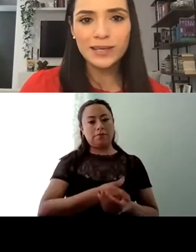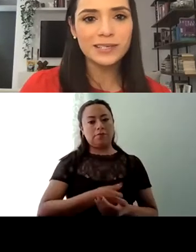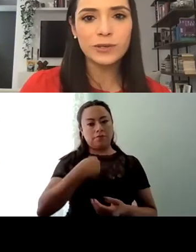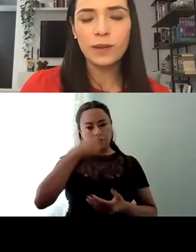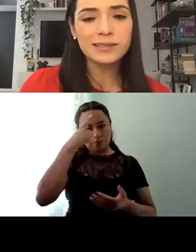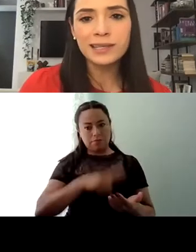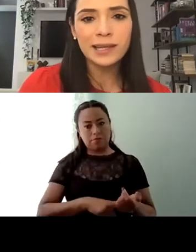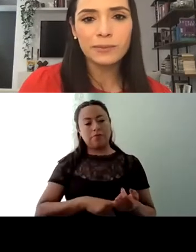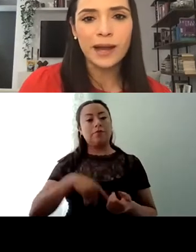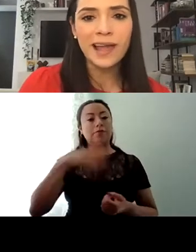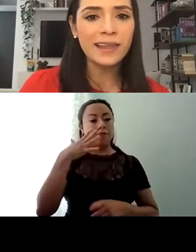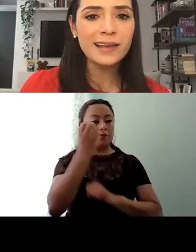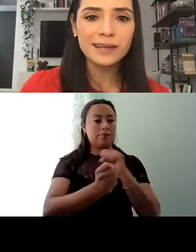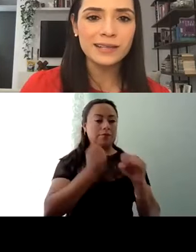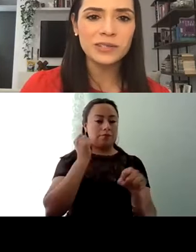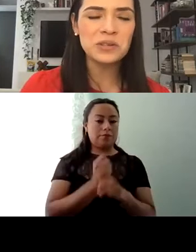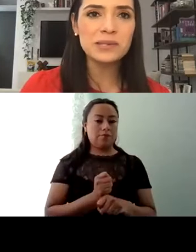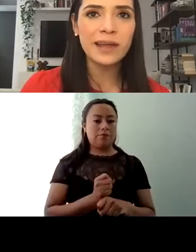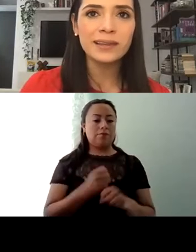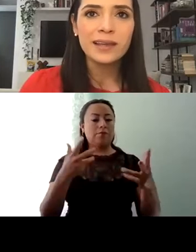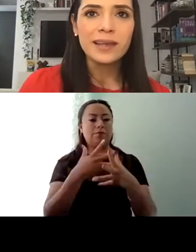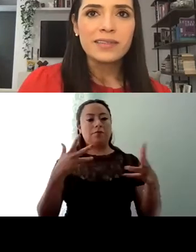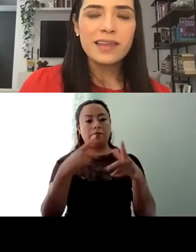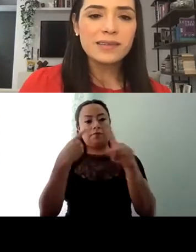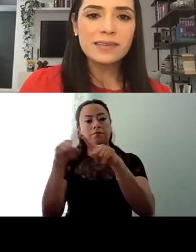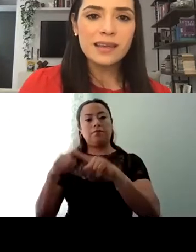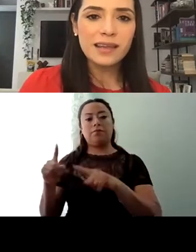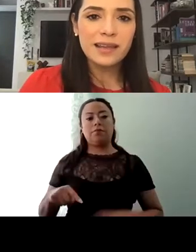acciones han sido bastante variadas. Las acciones van